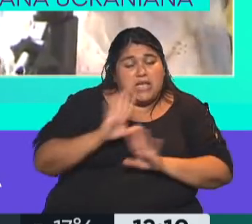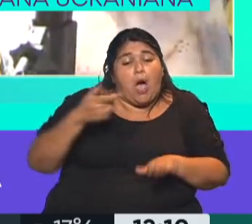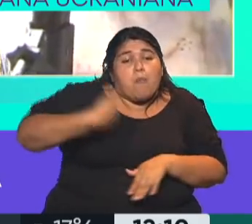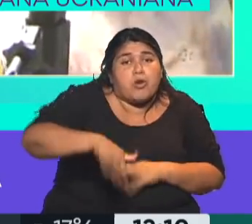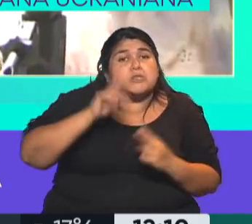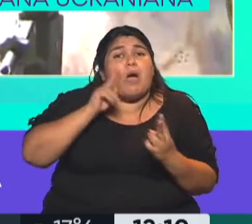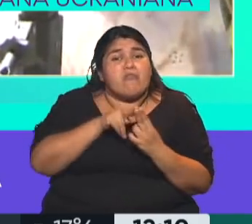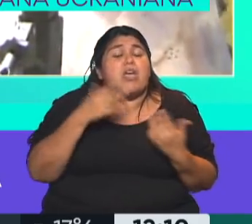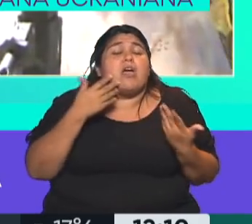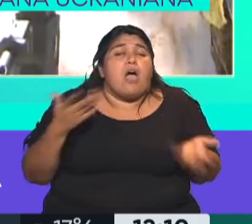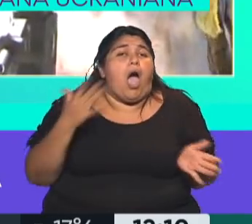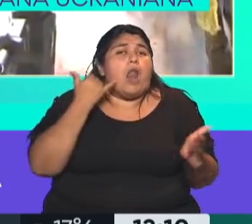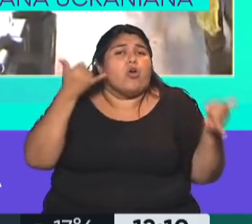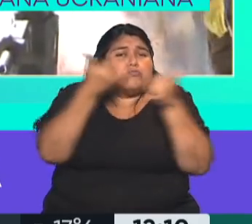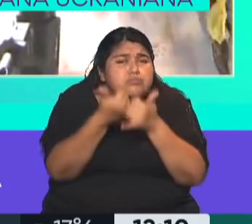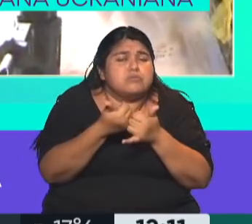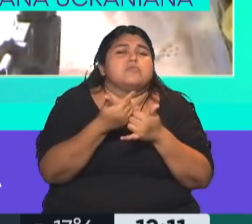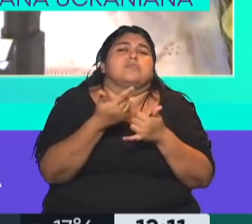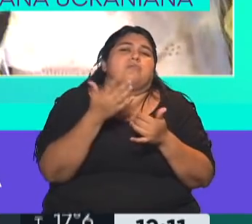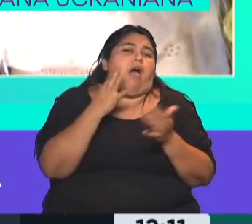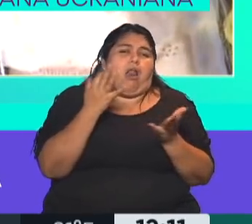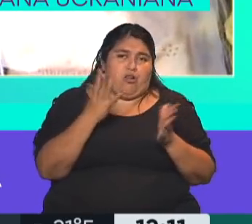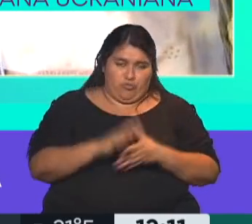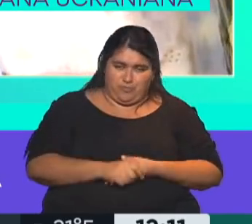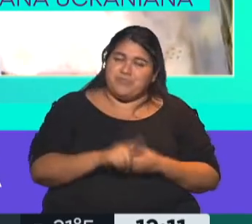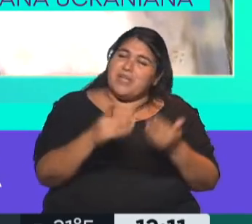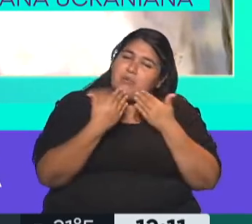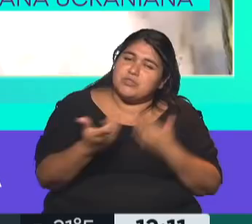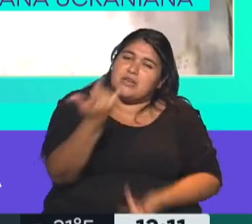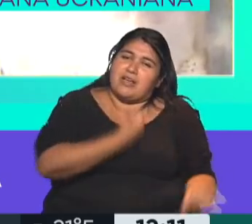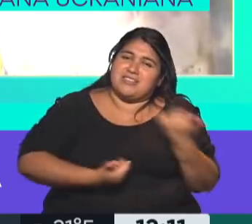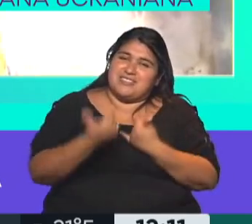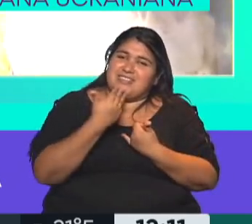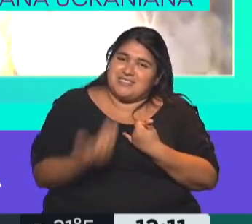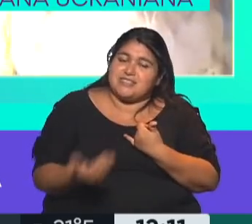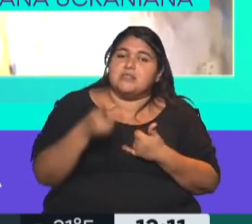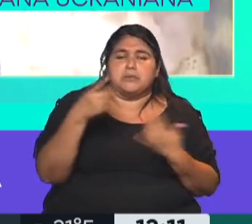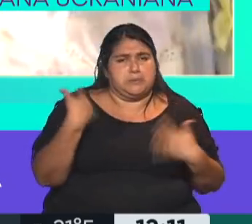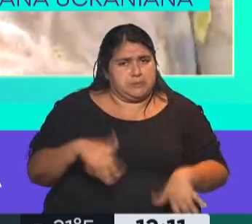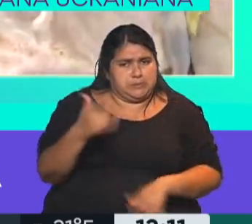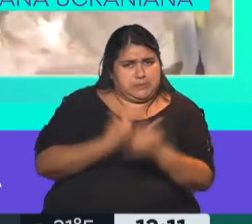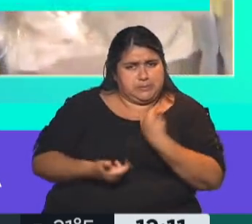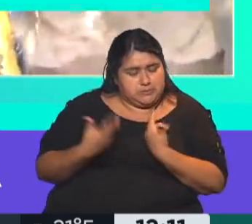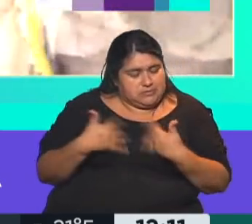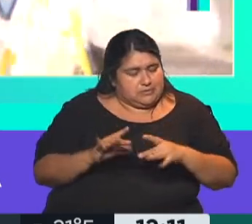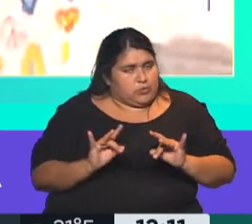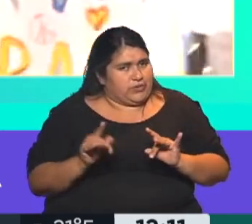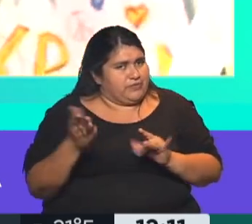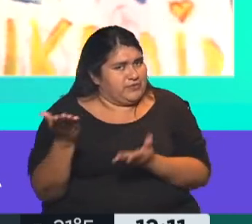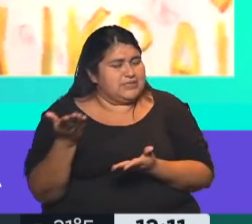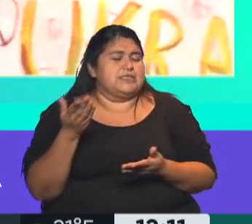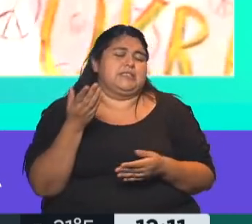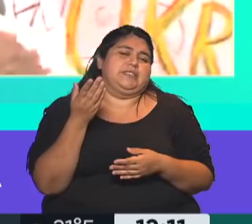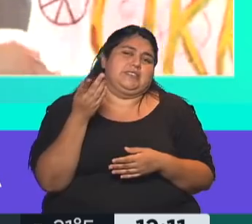que pueda hablar o que sepa algo de ella. Te agradecemos mucho, Leila, por darnos tu testimonio. Durísimo el testimonio de la verdad de Leila, una